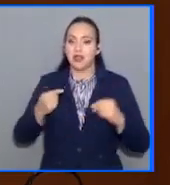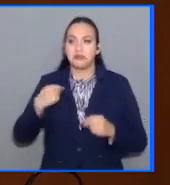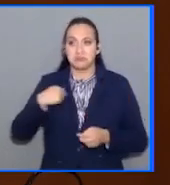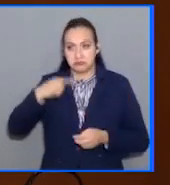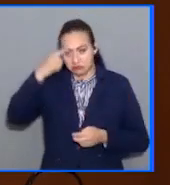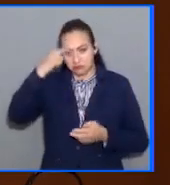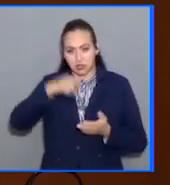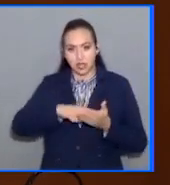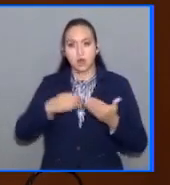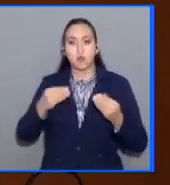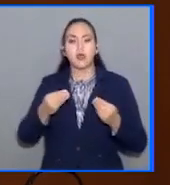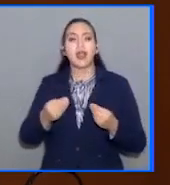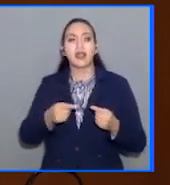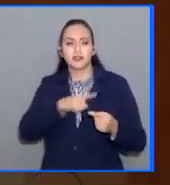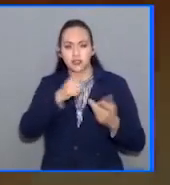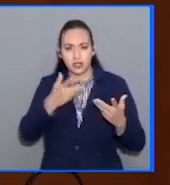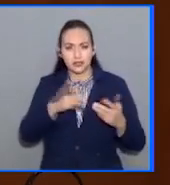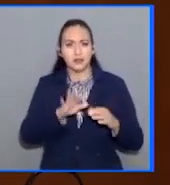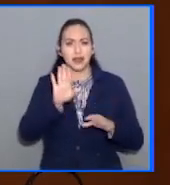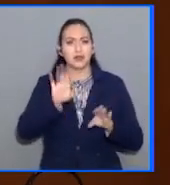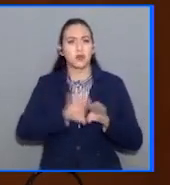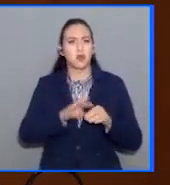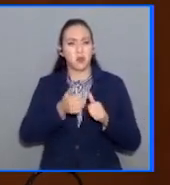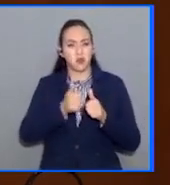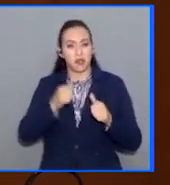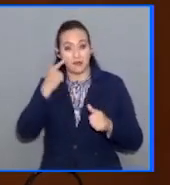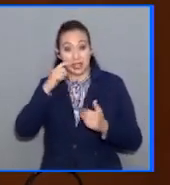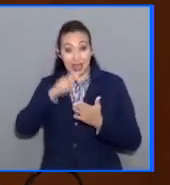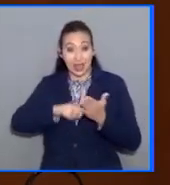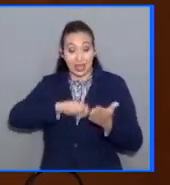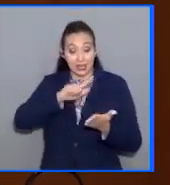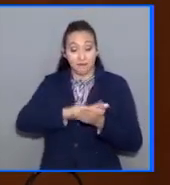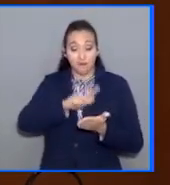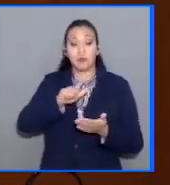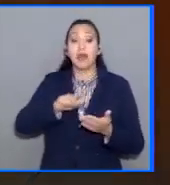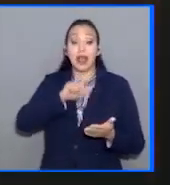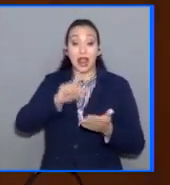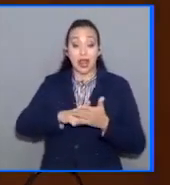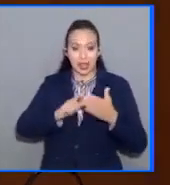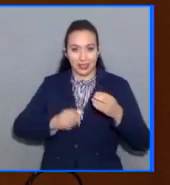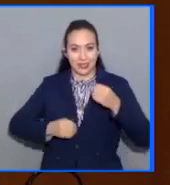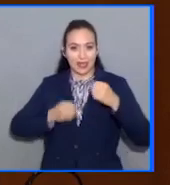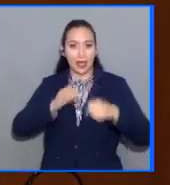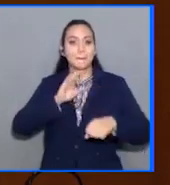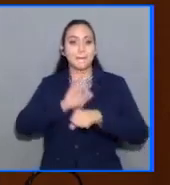regresión, porque la reforma a la ley de amparo que prohíbe toda